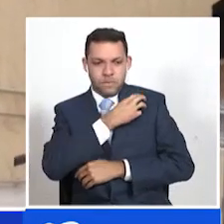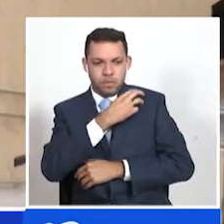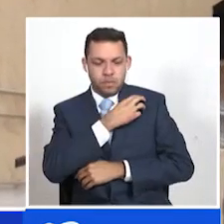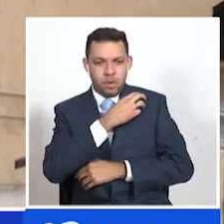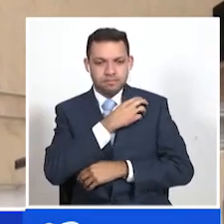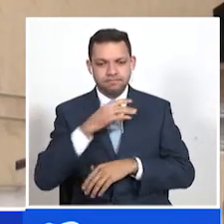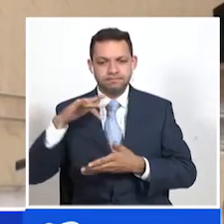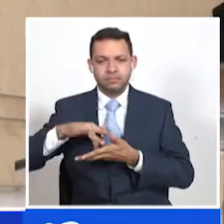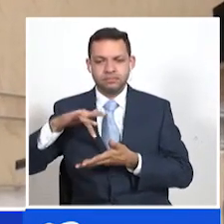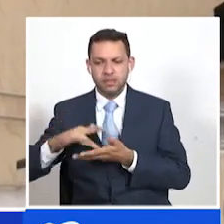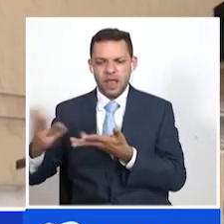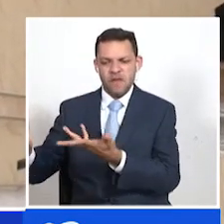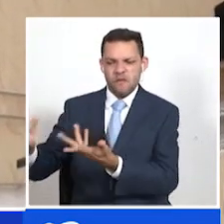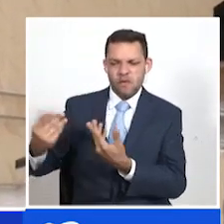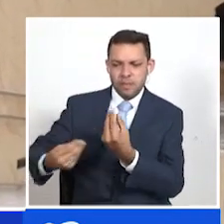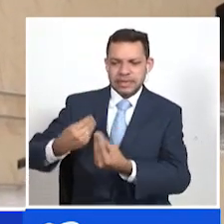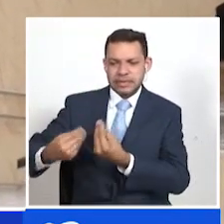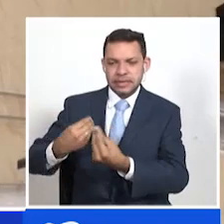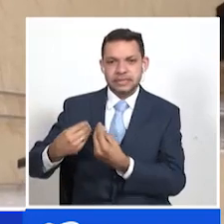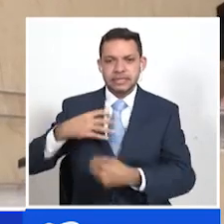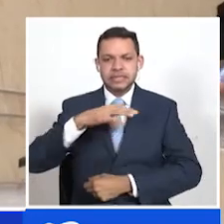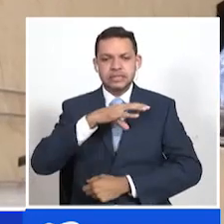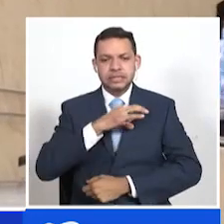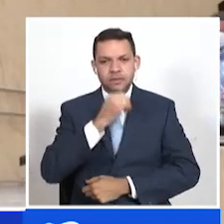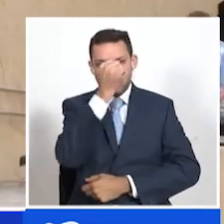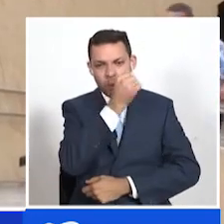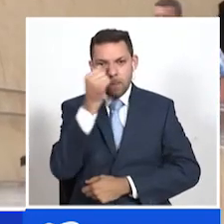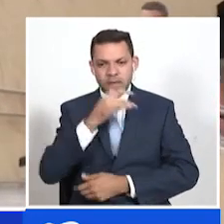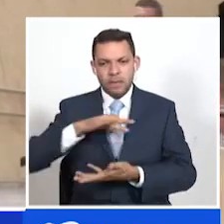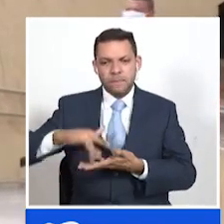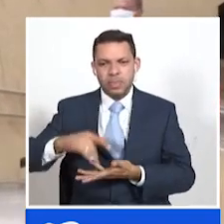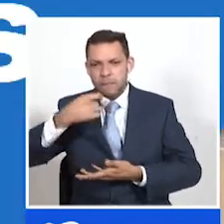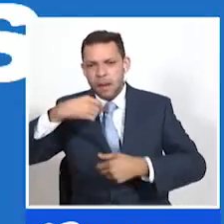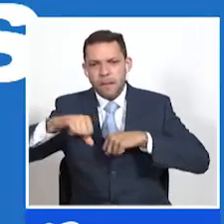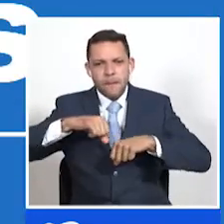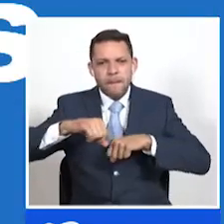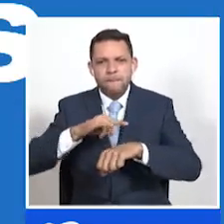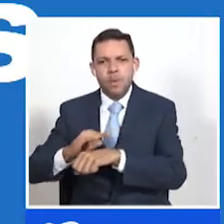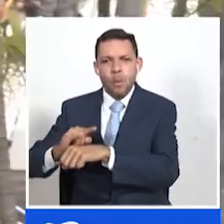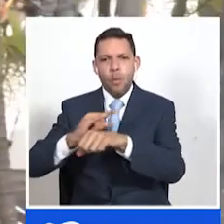policía Quindío, quien nos hablará sobre estos acontecimientos presentados el fin de semana.